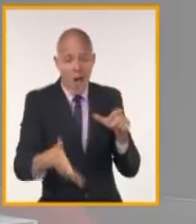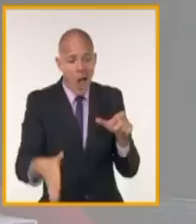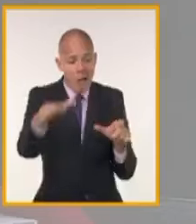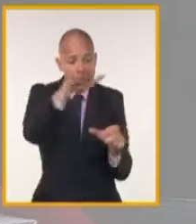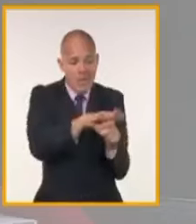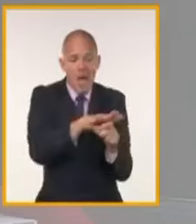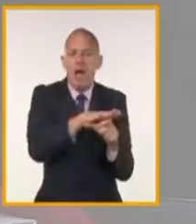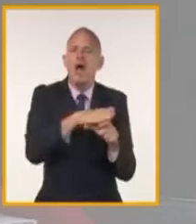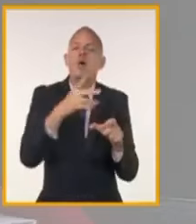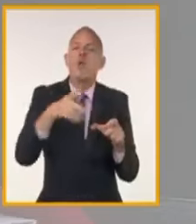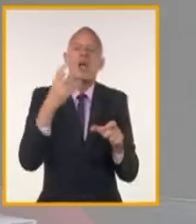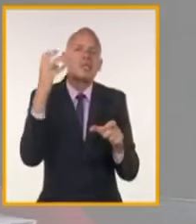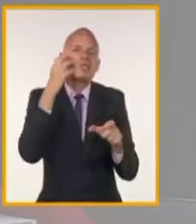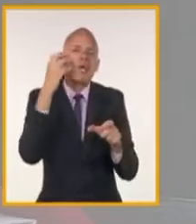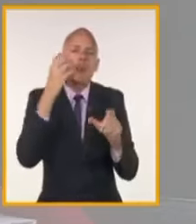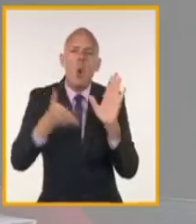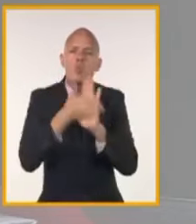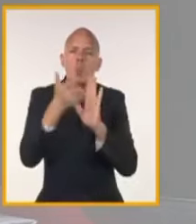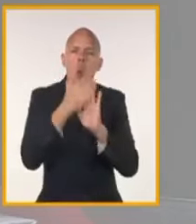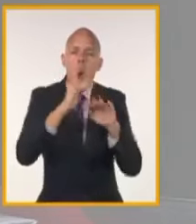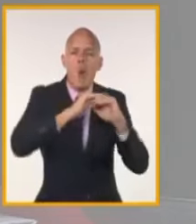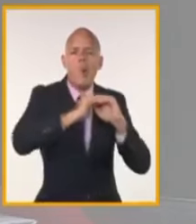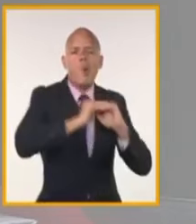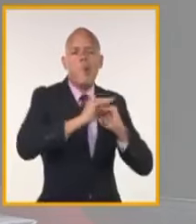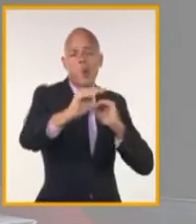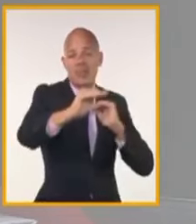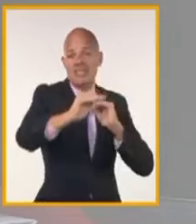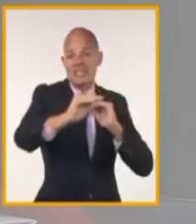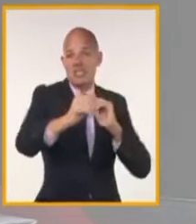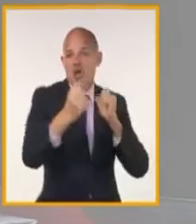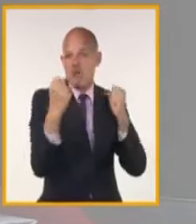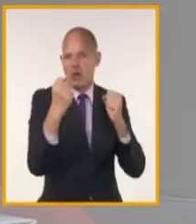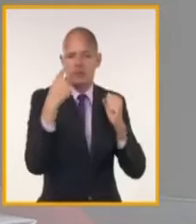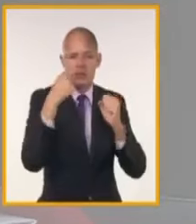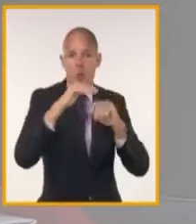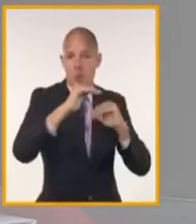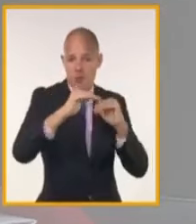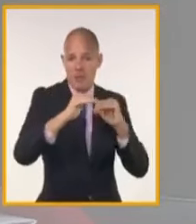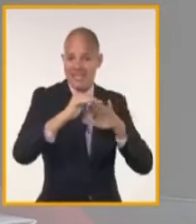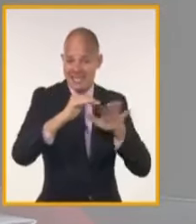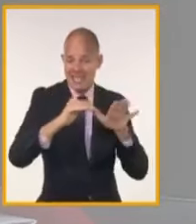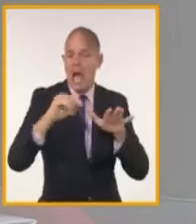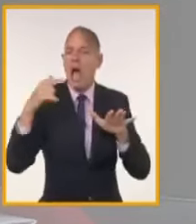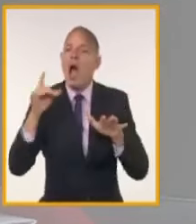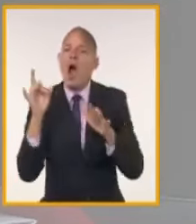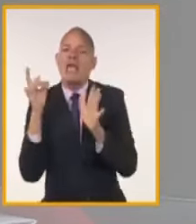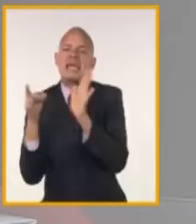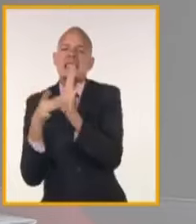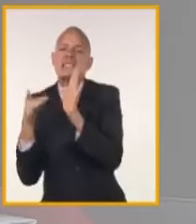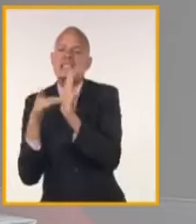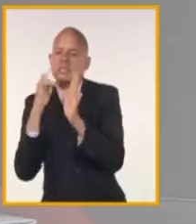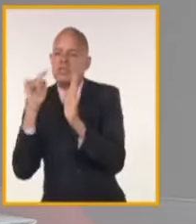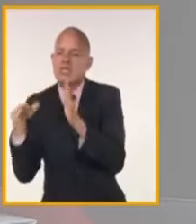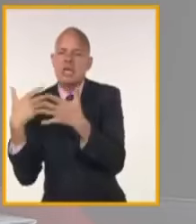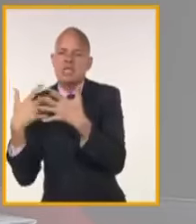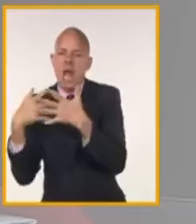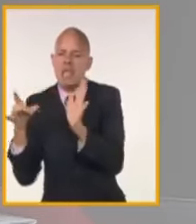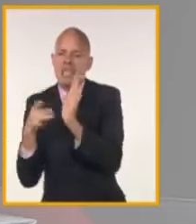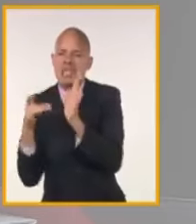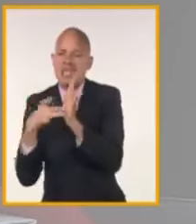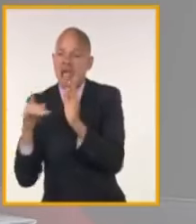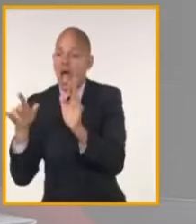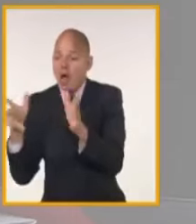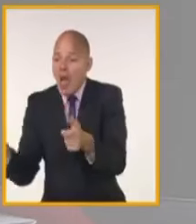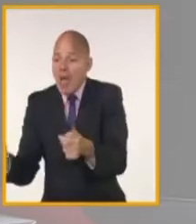la magnitud del proyecto hay que decir que hay que mover los recursos en aproximadamente 11,000 contenedores es un